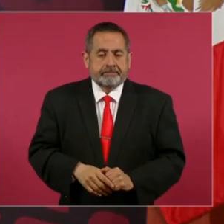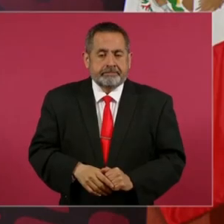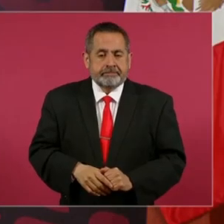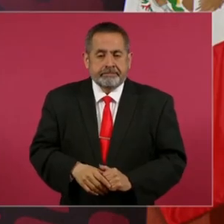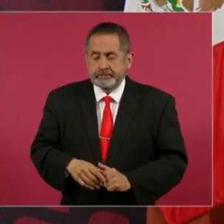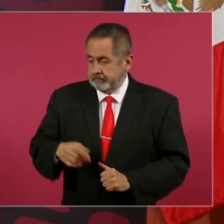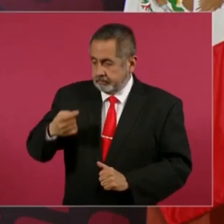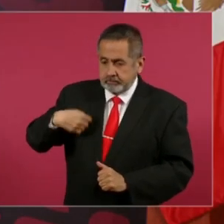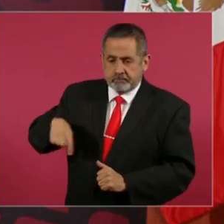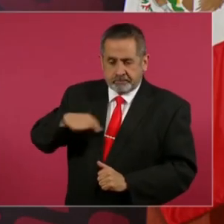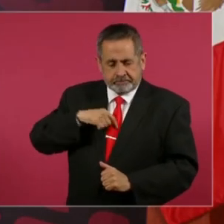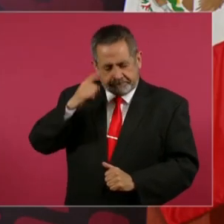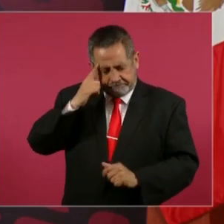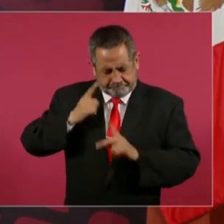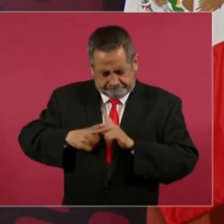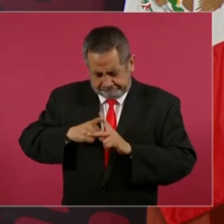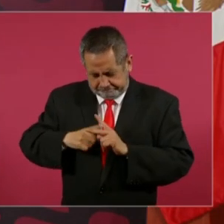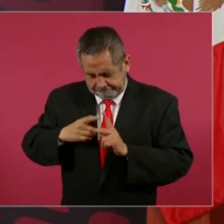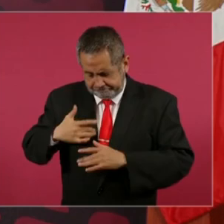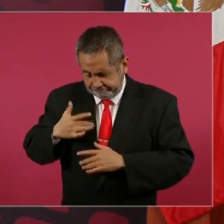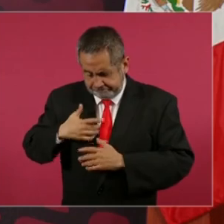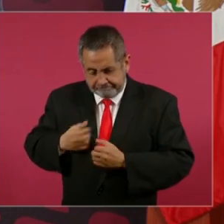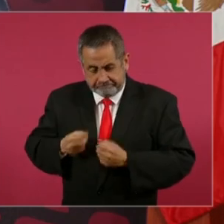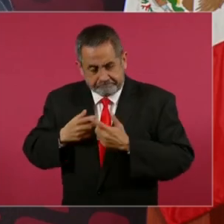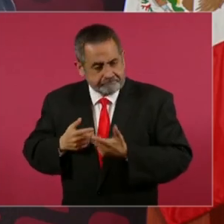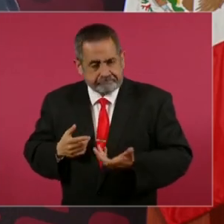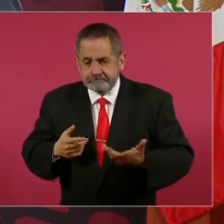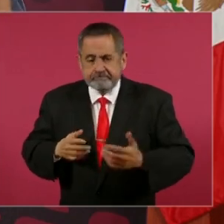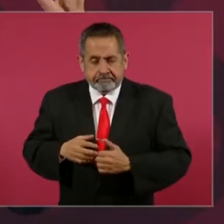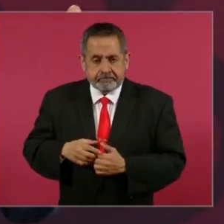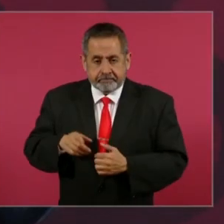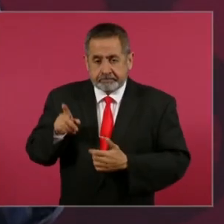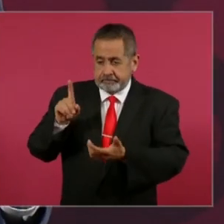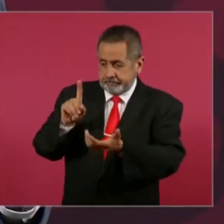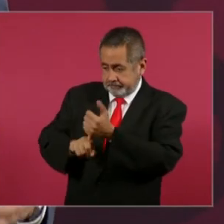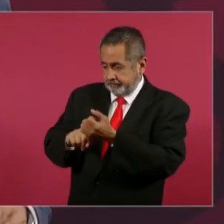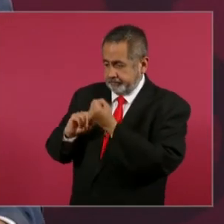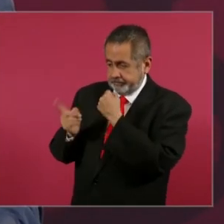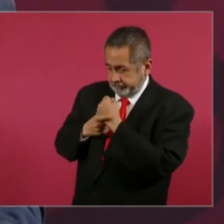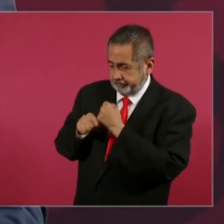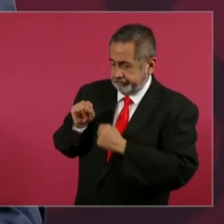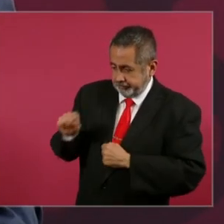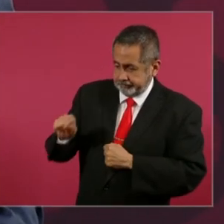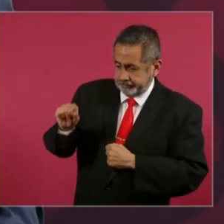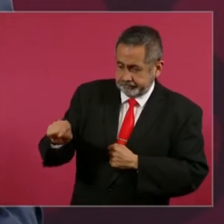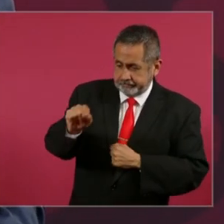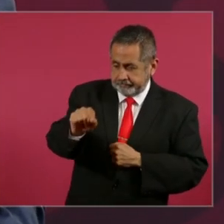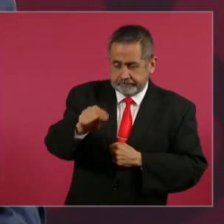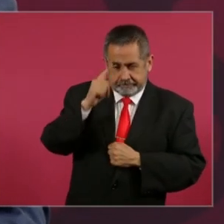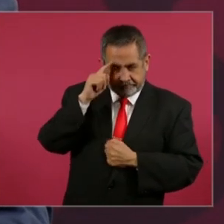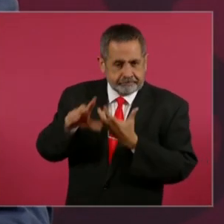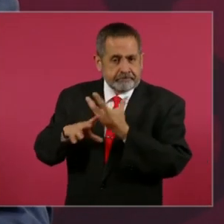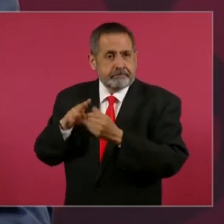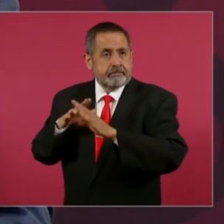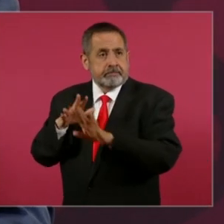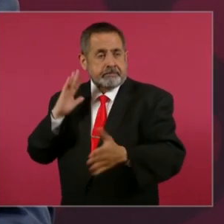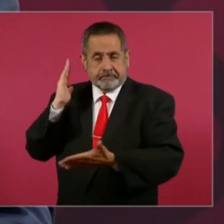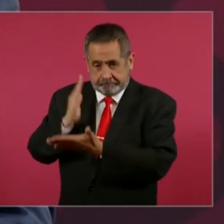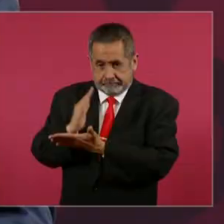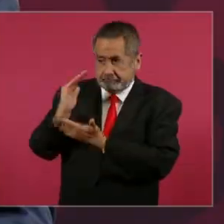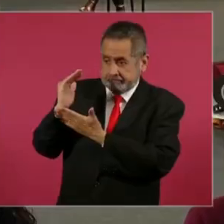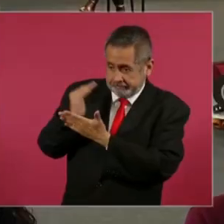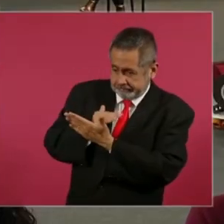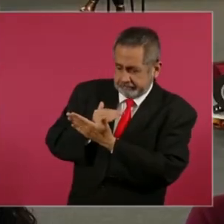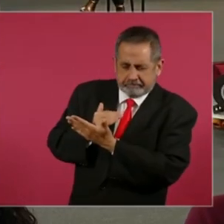Nosotros hemos hecho la cuenta y para atender el fenómeno migratorio,